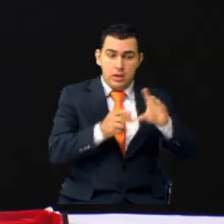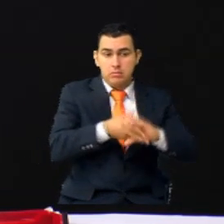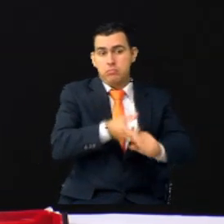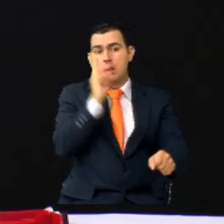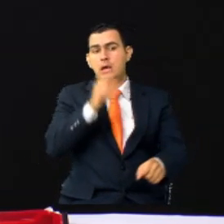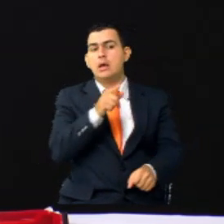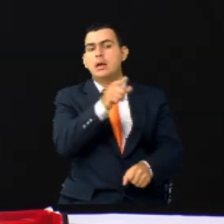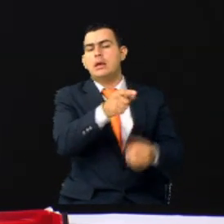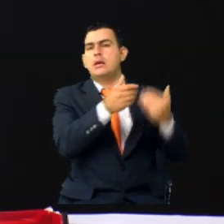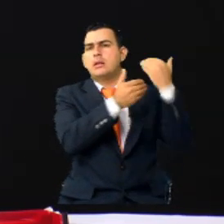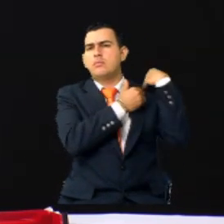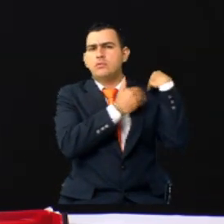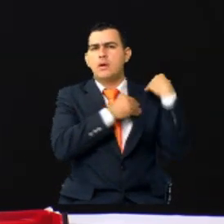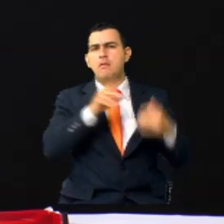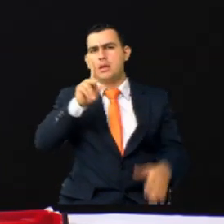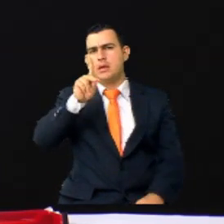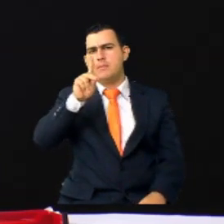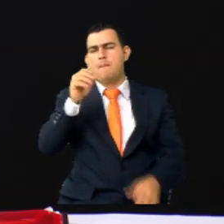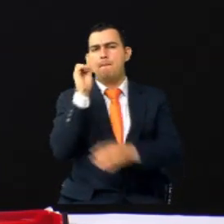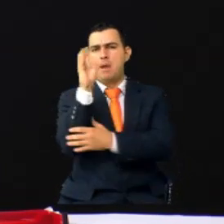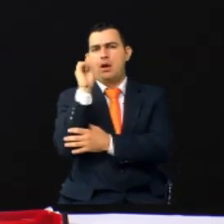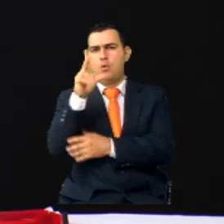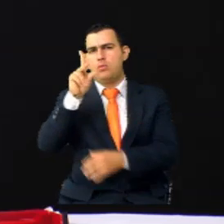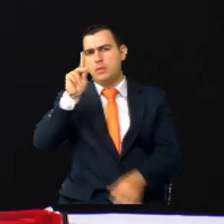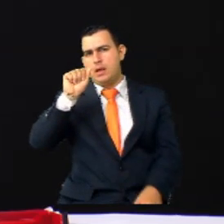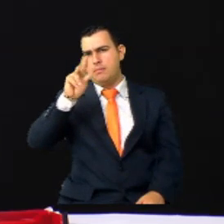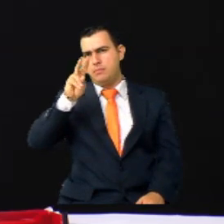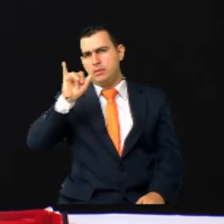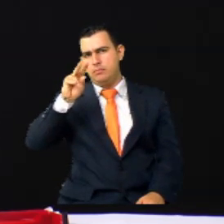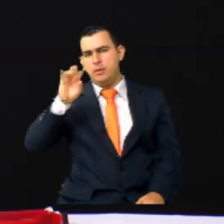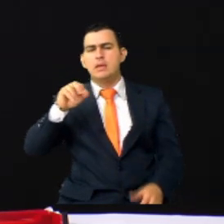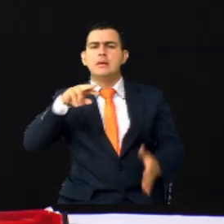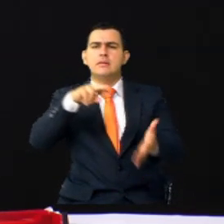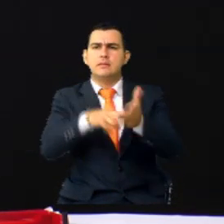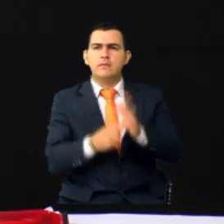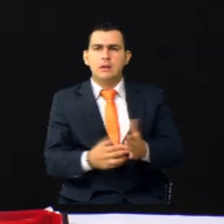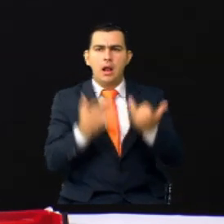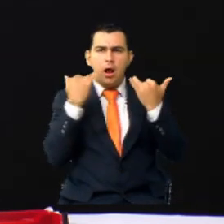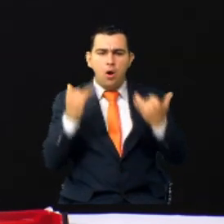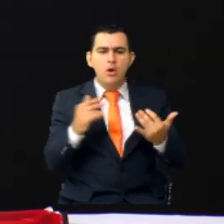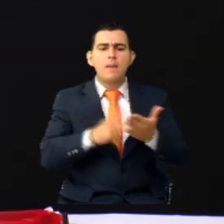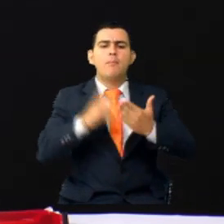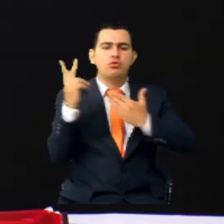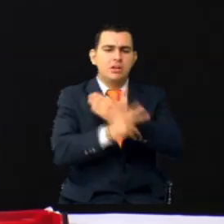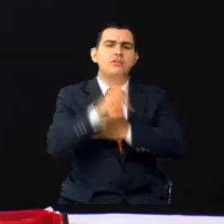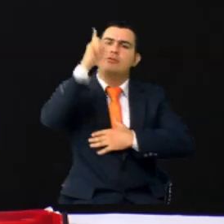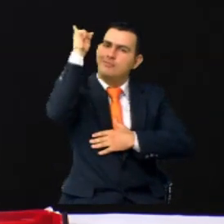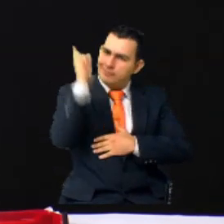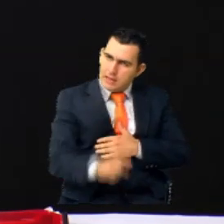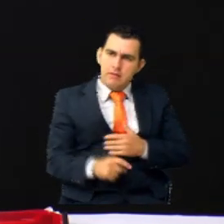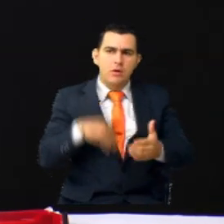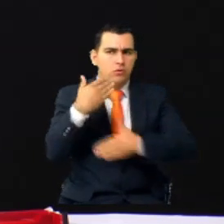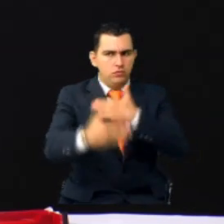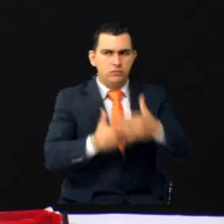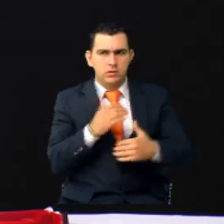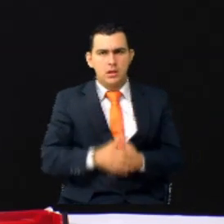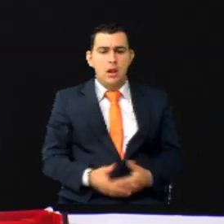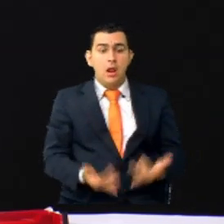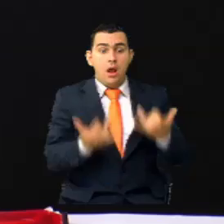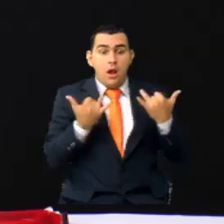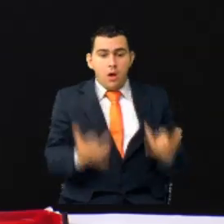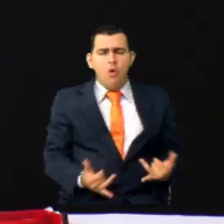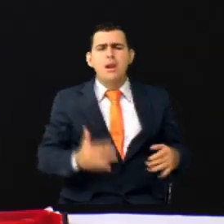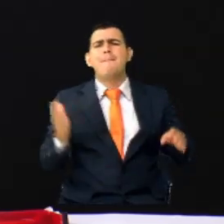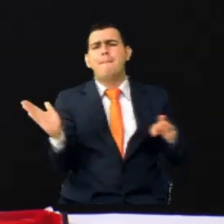responde es Davivienda, que es la que está detrás en respaldo de eso. ¿Qué quiere decir eso? Que el proyecto se tiene que ejecutar. Hubo unas dificultades en términos